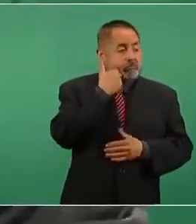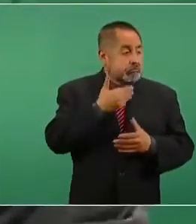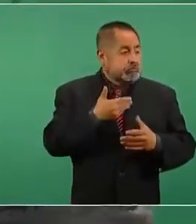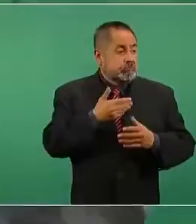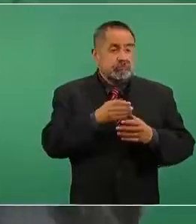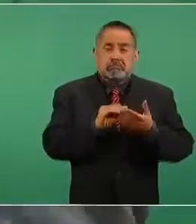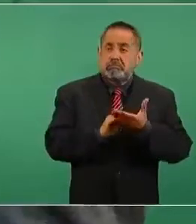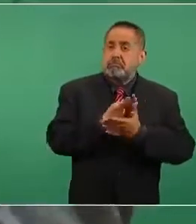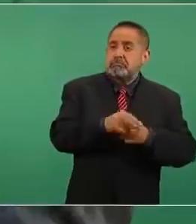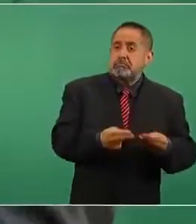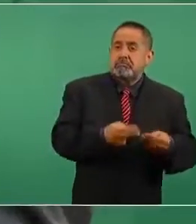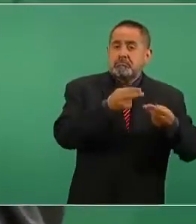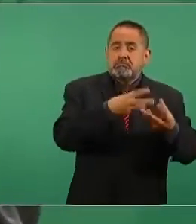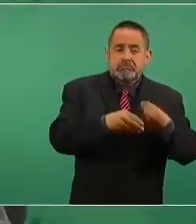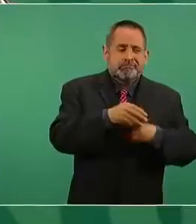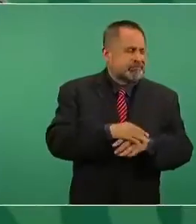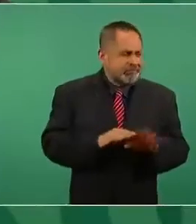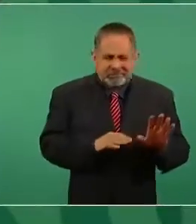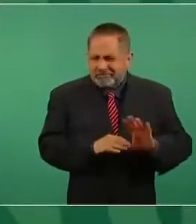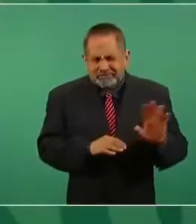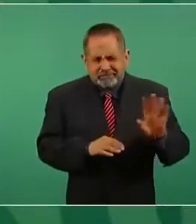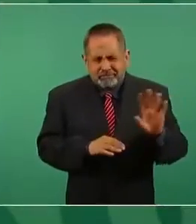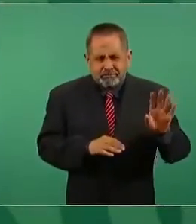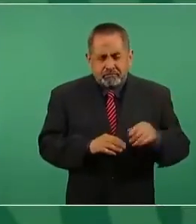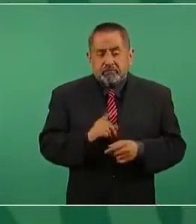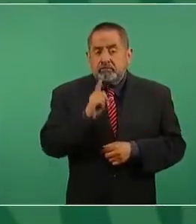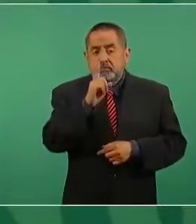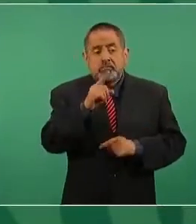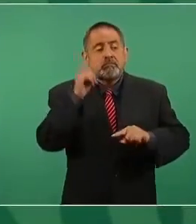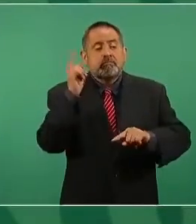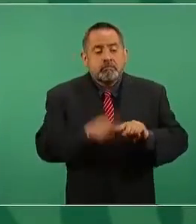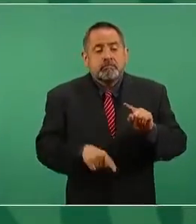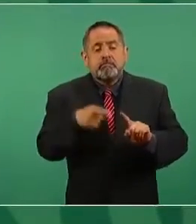No, nosotros estamos en contra de la corrupción,